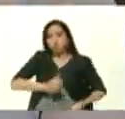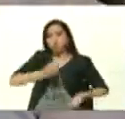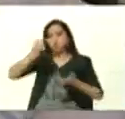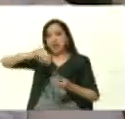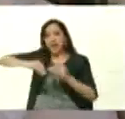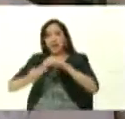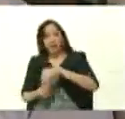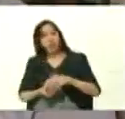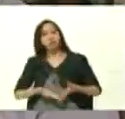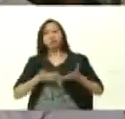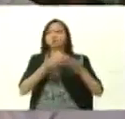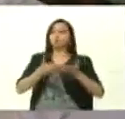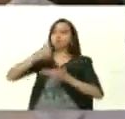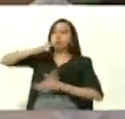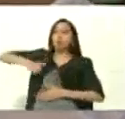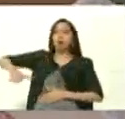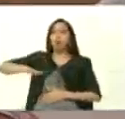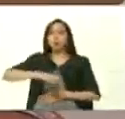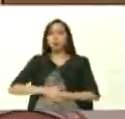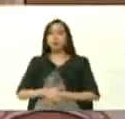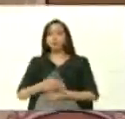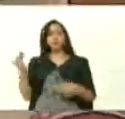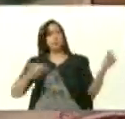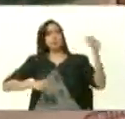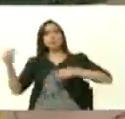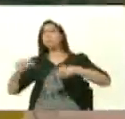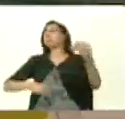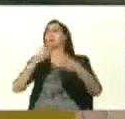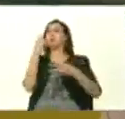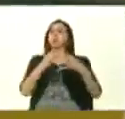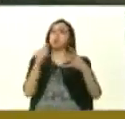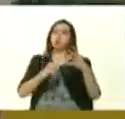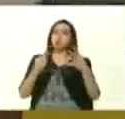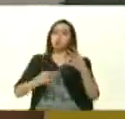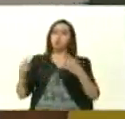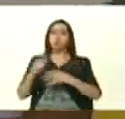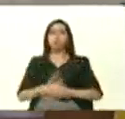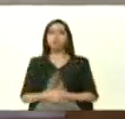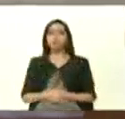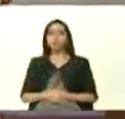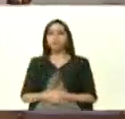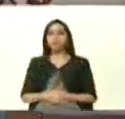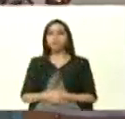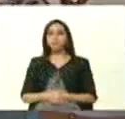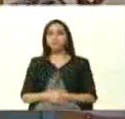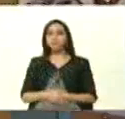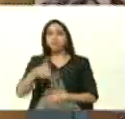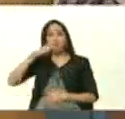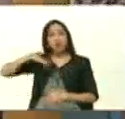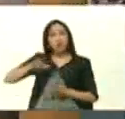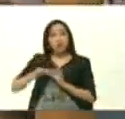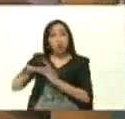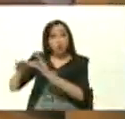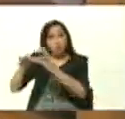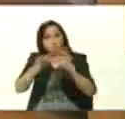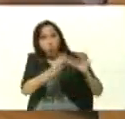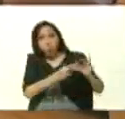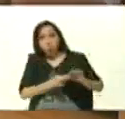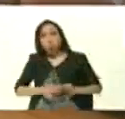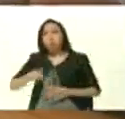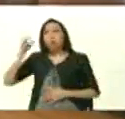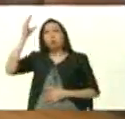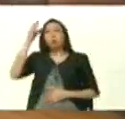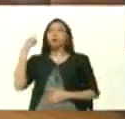producir para ir sumando productos a nuestros CLAP. Y bueno, el pueblo unido, el pueblo